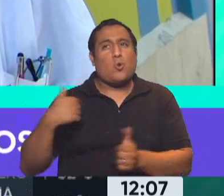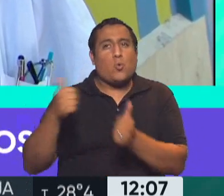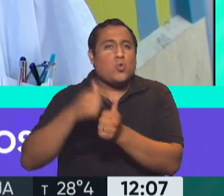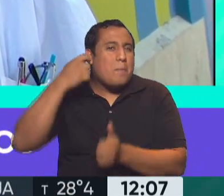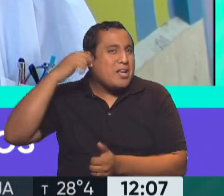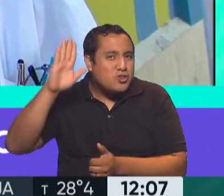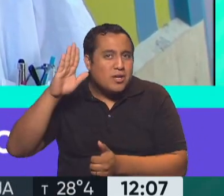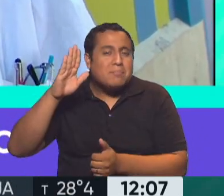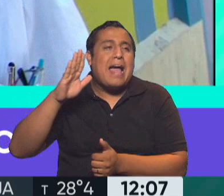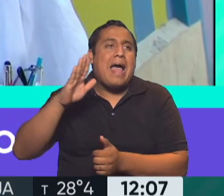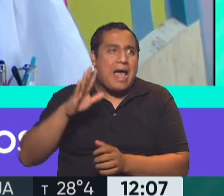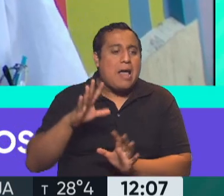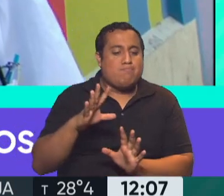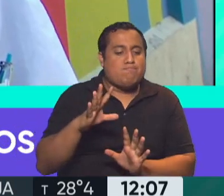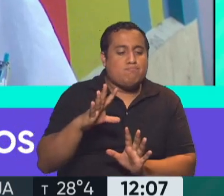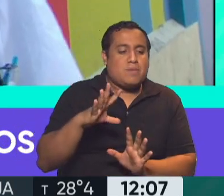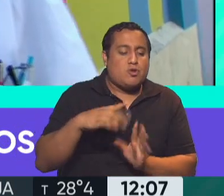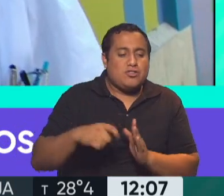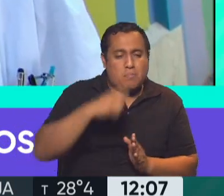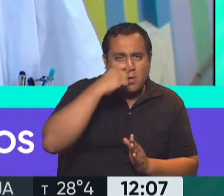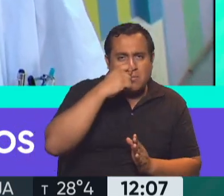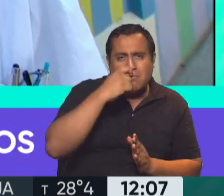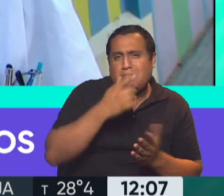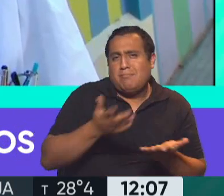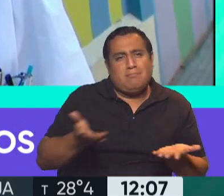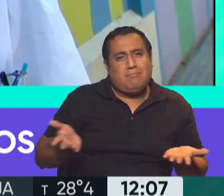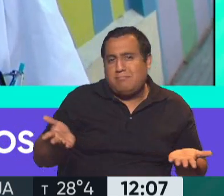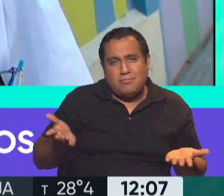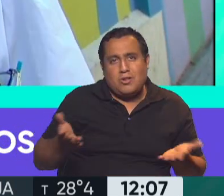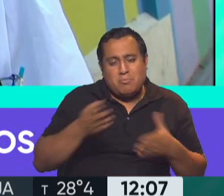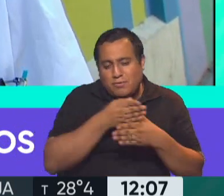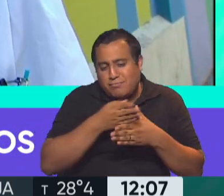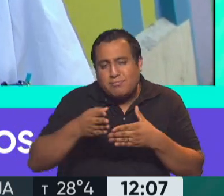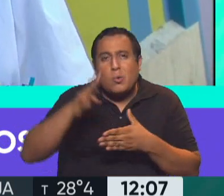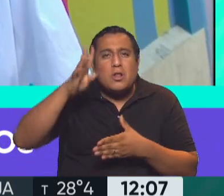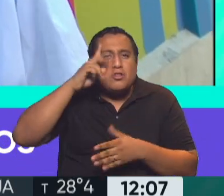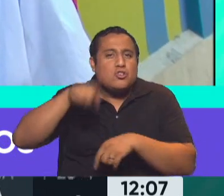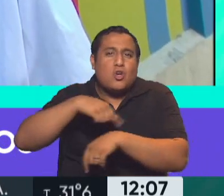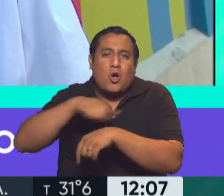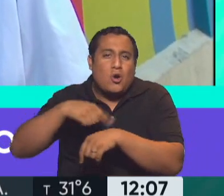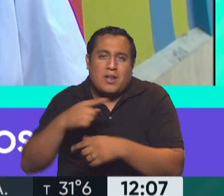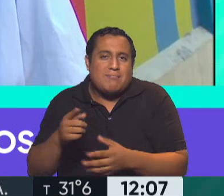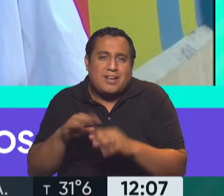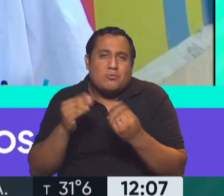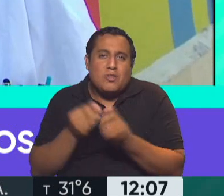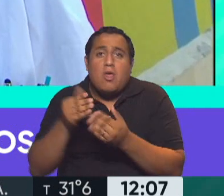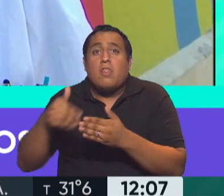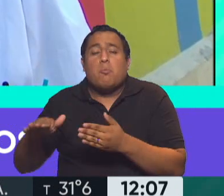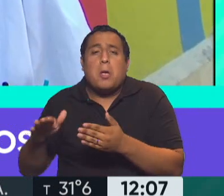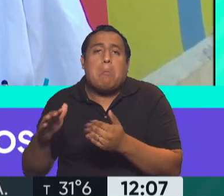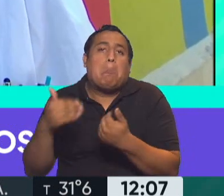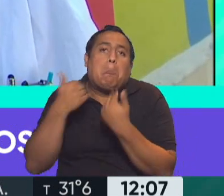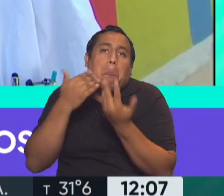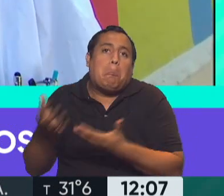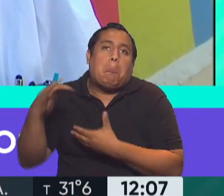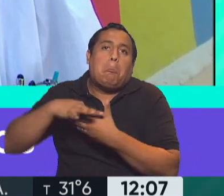sirve para nada porque eso dura 48 horas. Lo único que hacemos con eso es saturar o poner muy tensa todas las UFO y